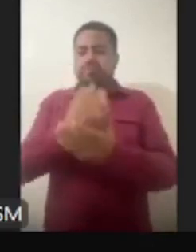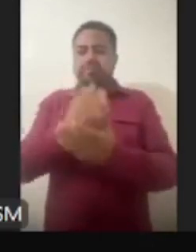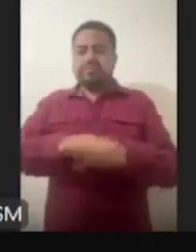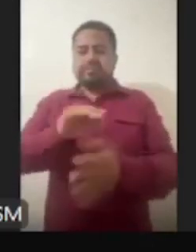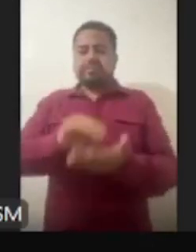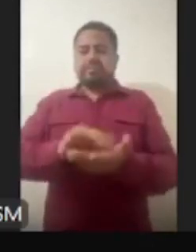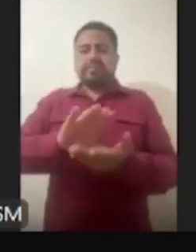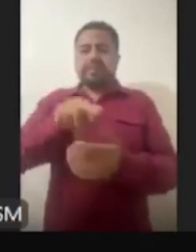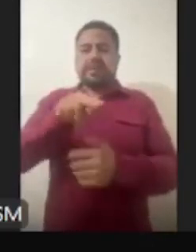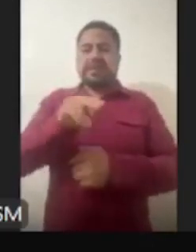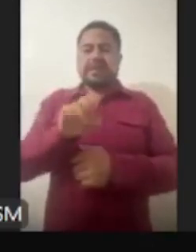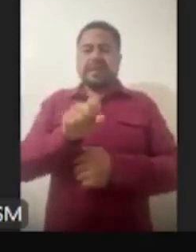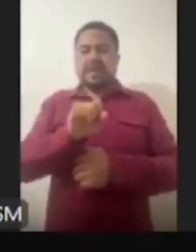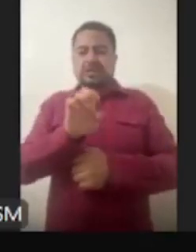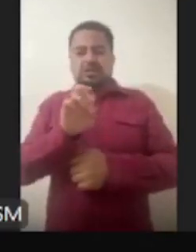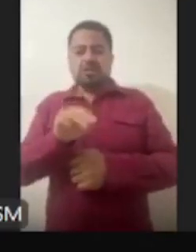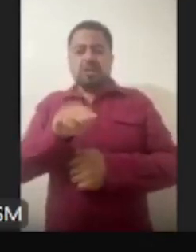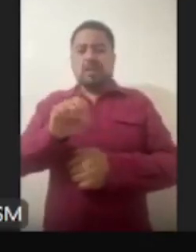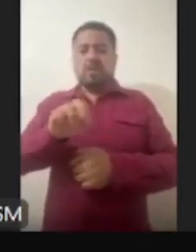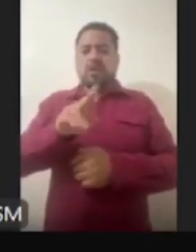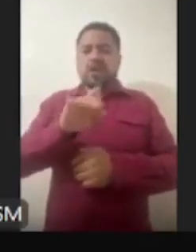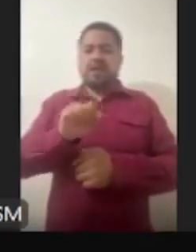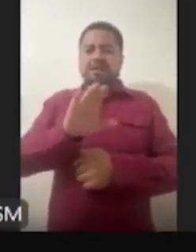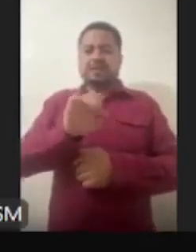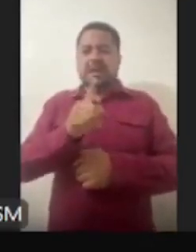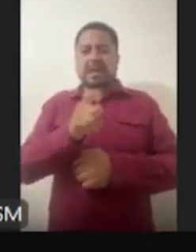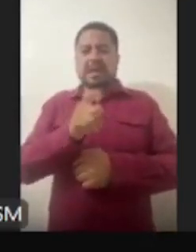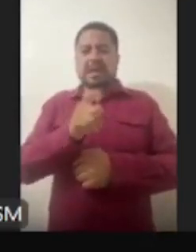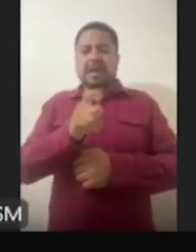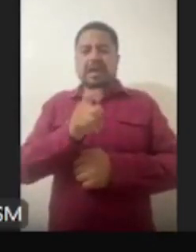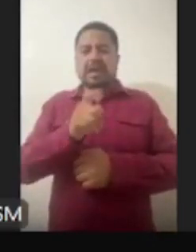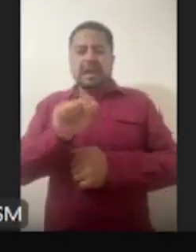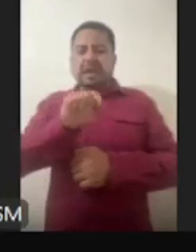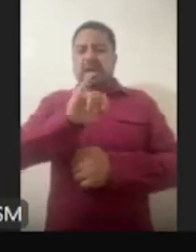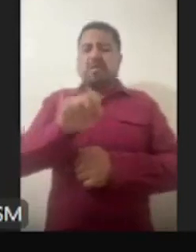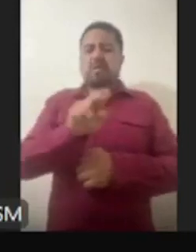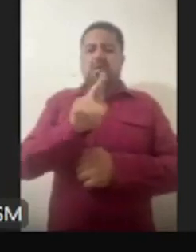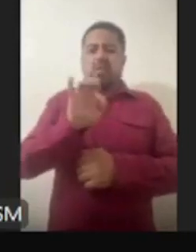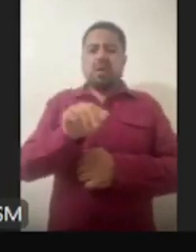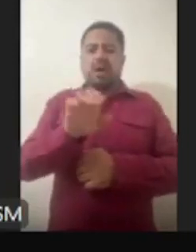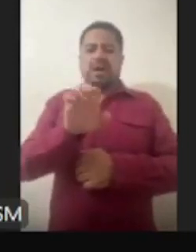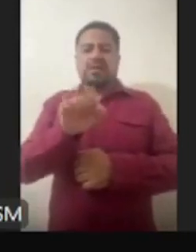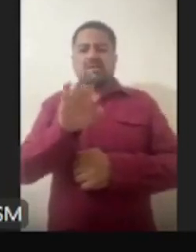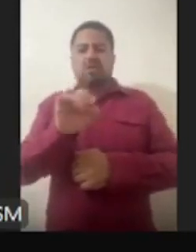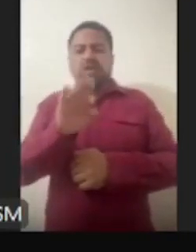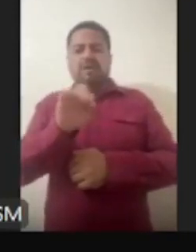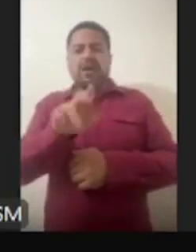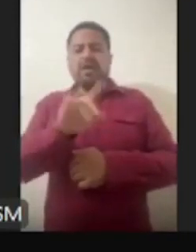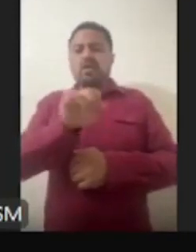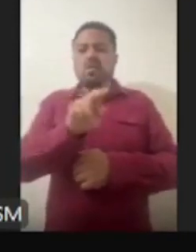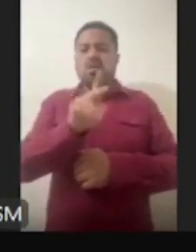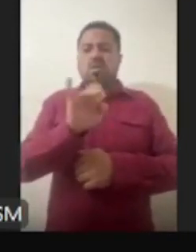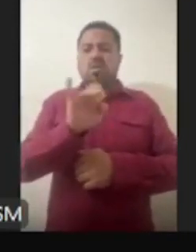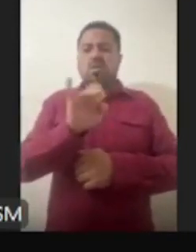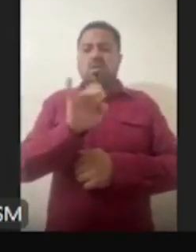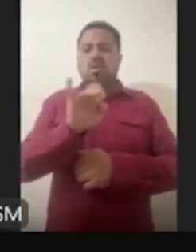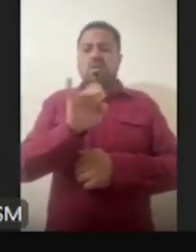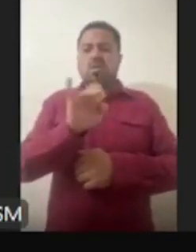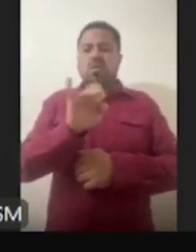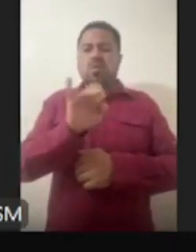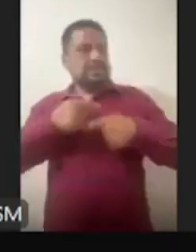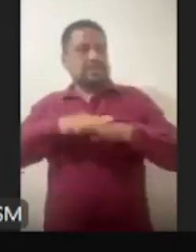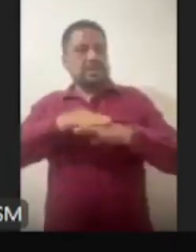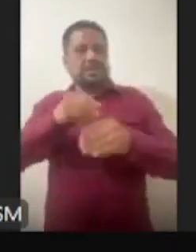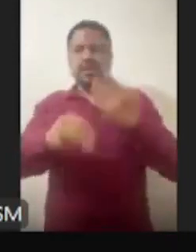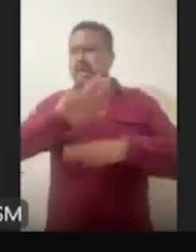García Morales, Clara Marcela Chicarrera, Juan Escobar Benicio, Juan de Dios Prudente Escobar y otras personas en contra del acuerdo que